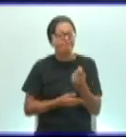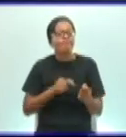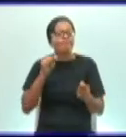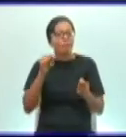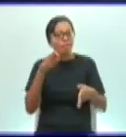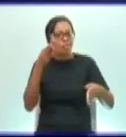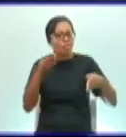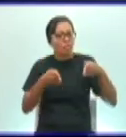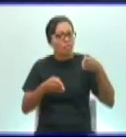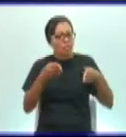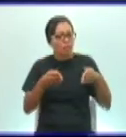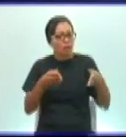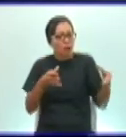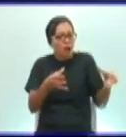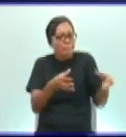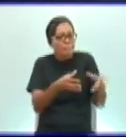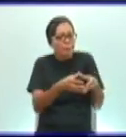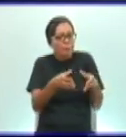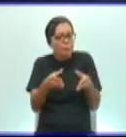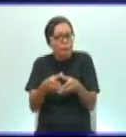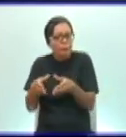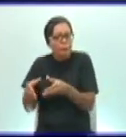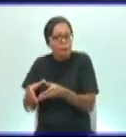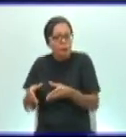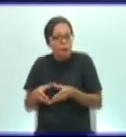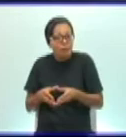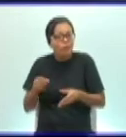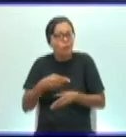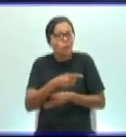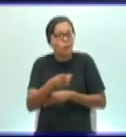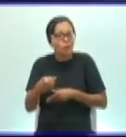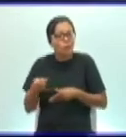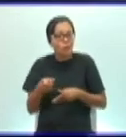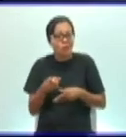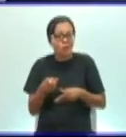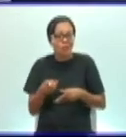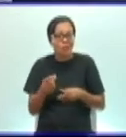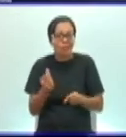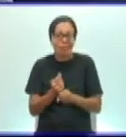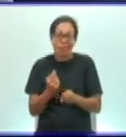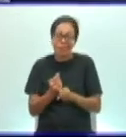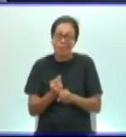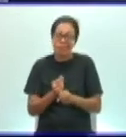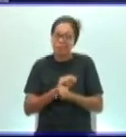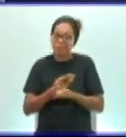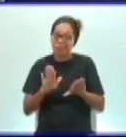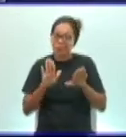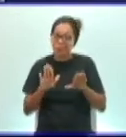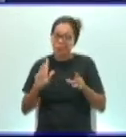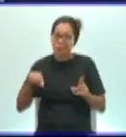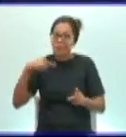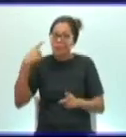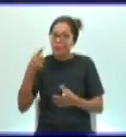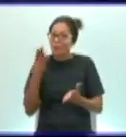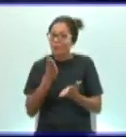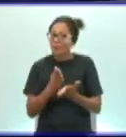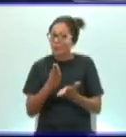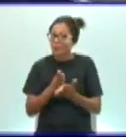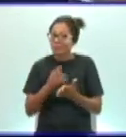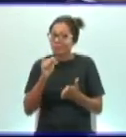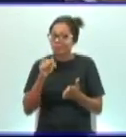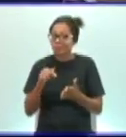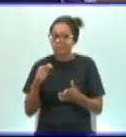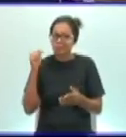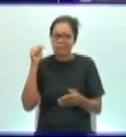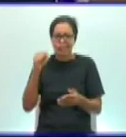tratado de agrupar esos hechos y que ustedes van a trabajar. Por lo tanto, los esperamos en la próxima clase donde insistiríamos nosotros